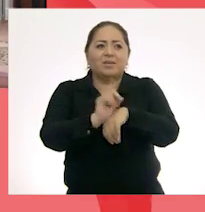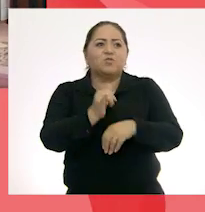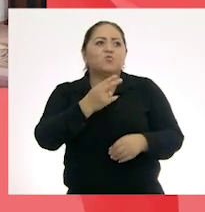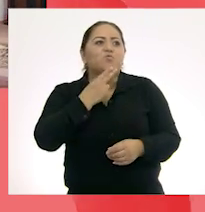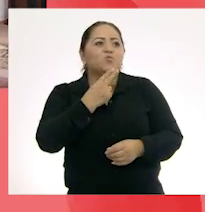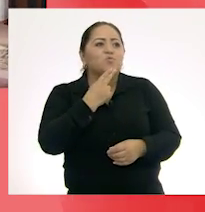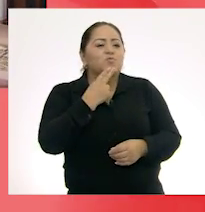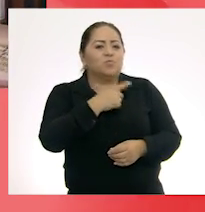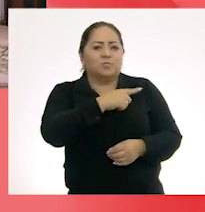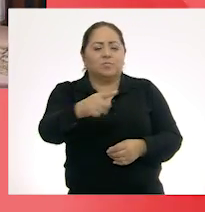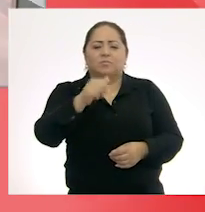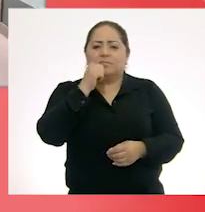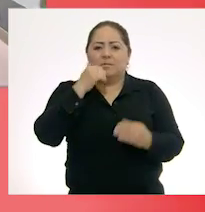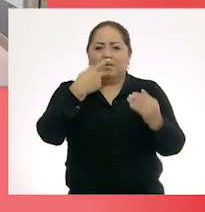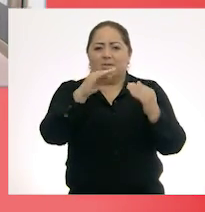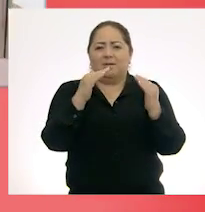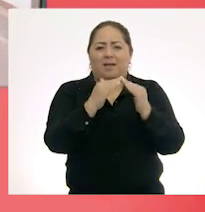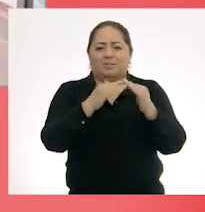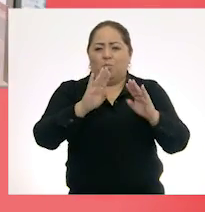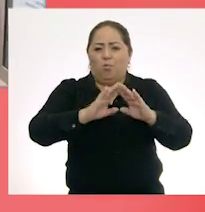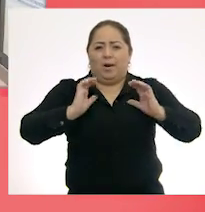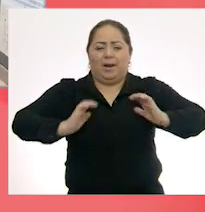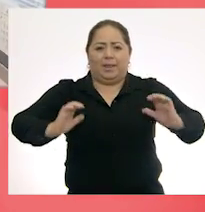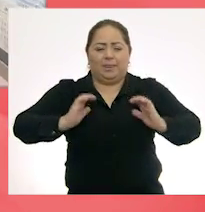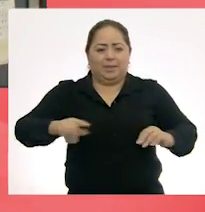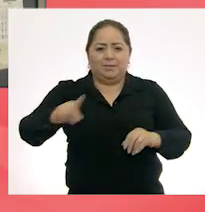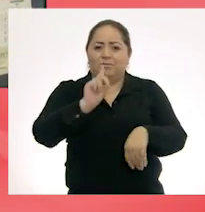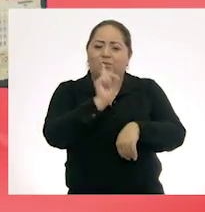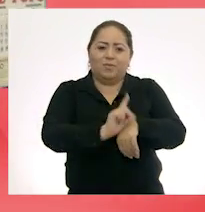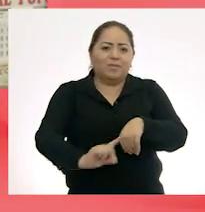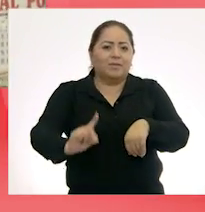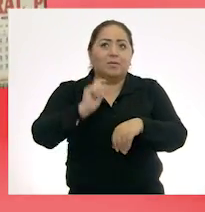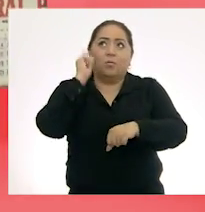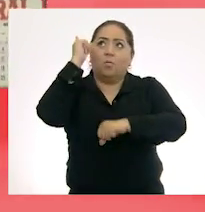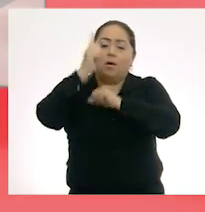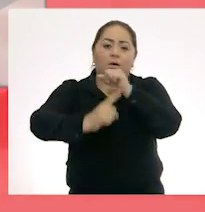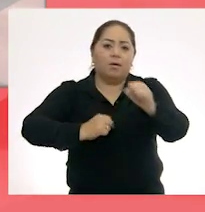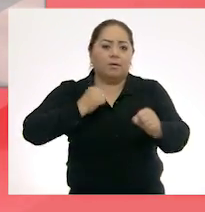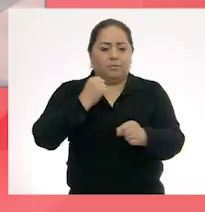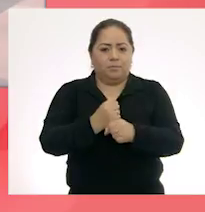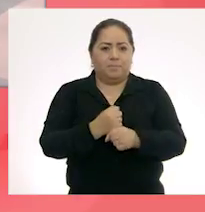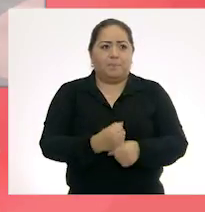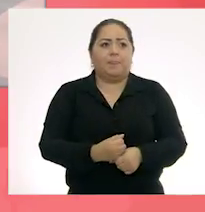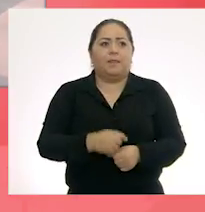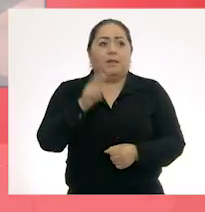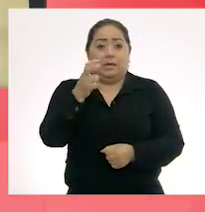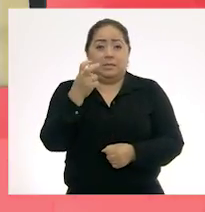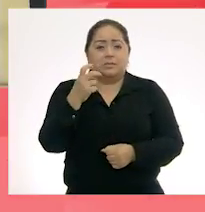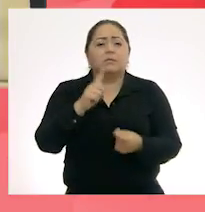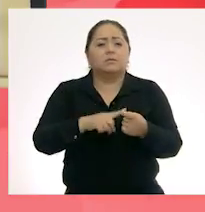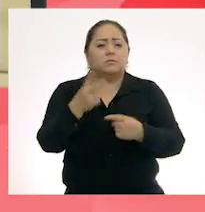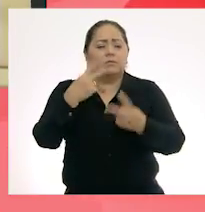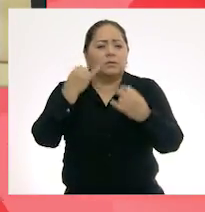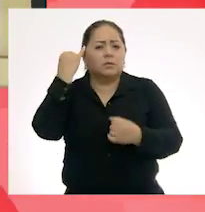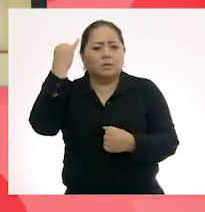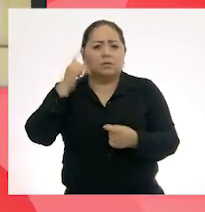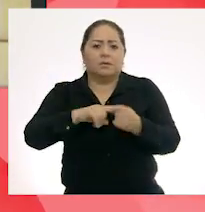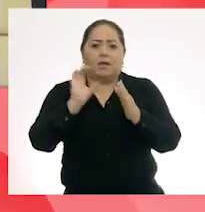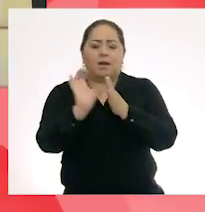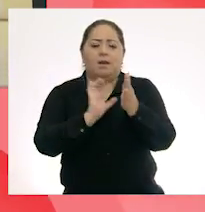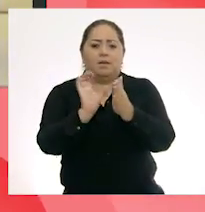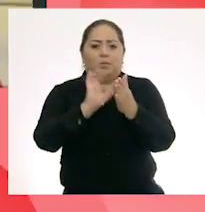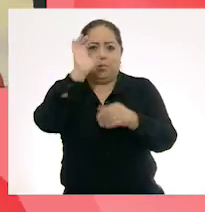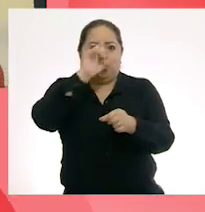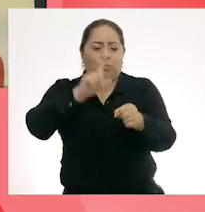útil que va a estar en casa de tus clientes potenciales todo el año? De esta idea surgió la cultura de los